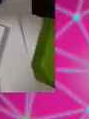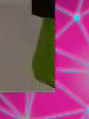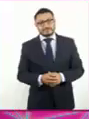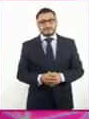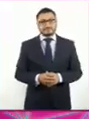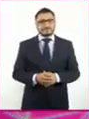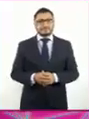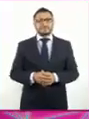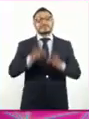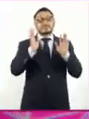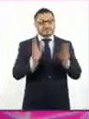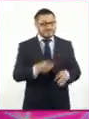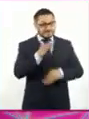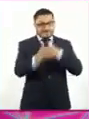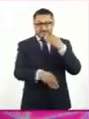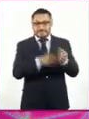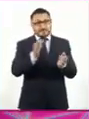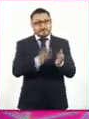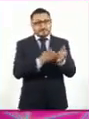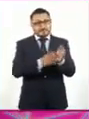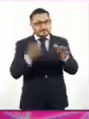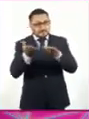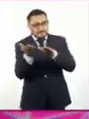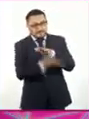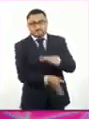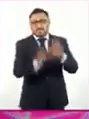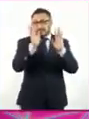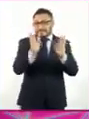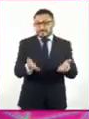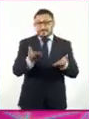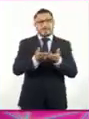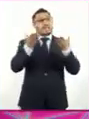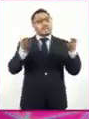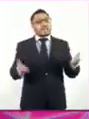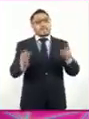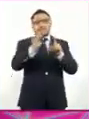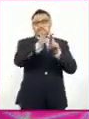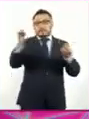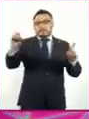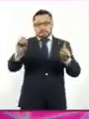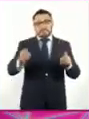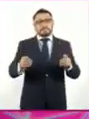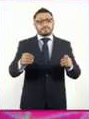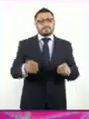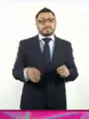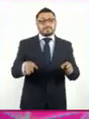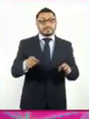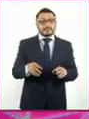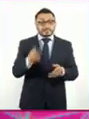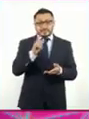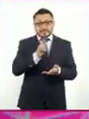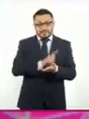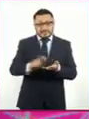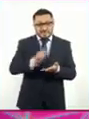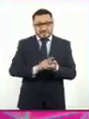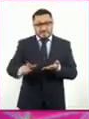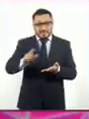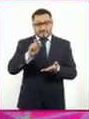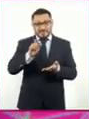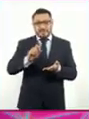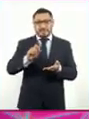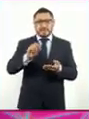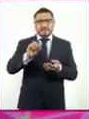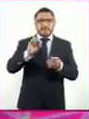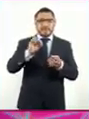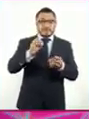Ya que tenemos todas nuestras hojas cortadas, vamos a acomodarlas con la cara escrita o la cara